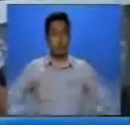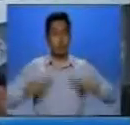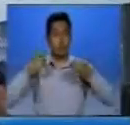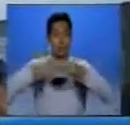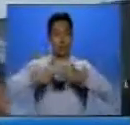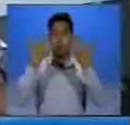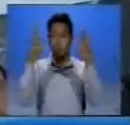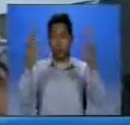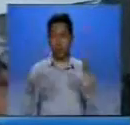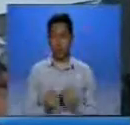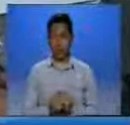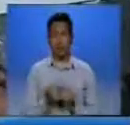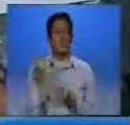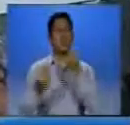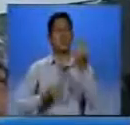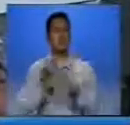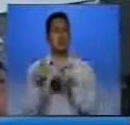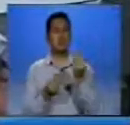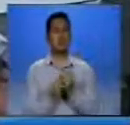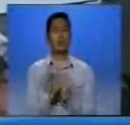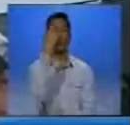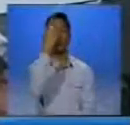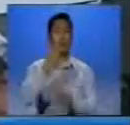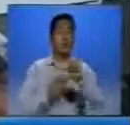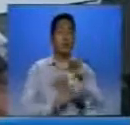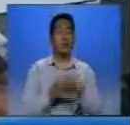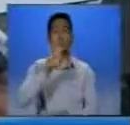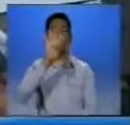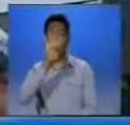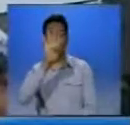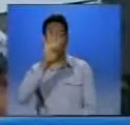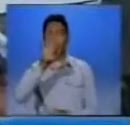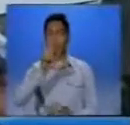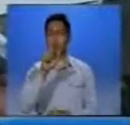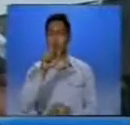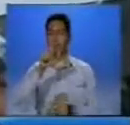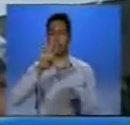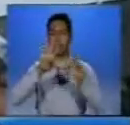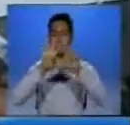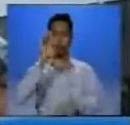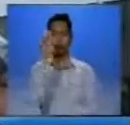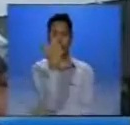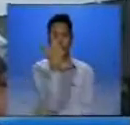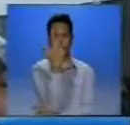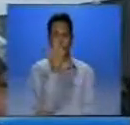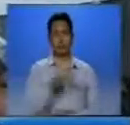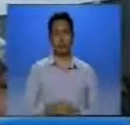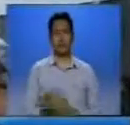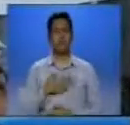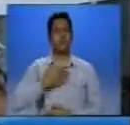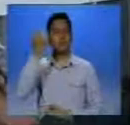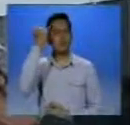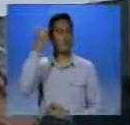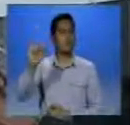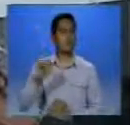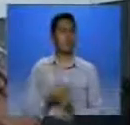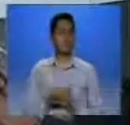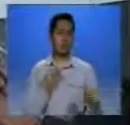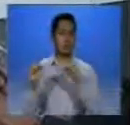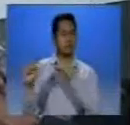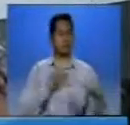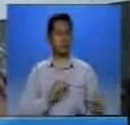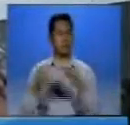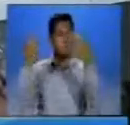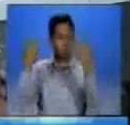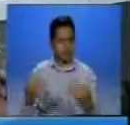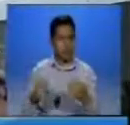Quito, serían en un mes, en vez de 4 pasajes, se darían 3. Yo tengo ahí un criterio que se llama eficiencia. La